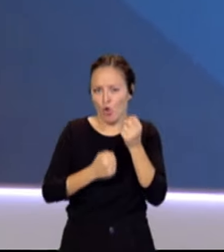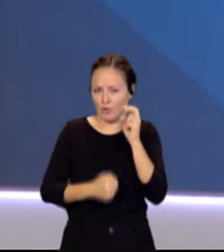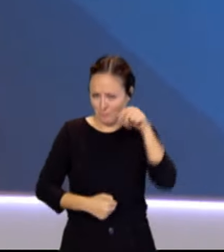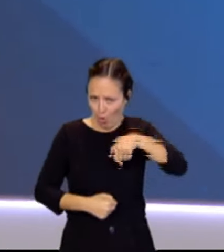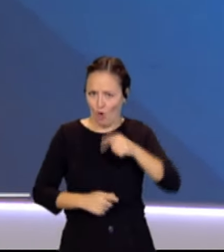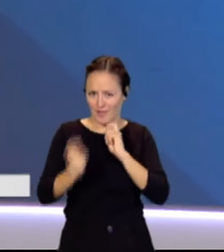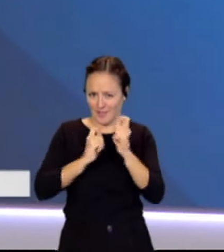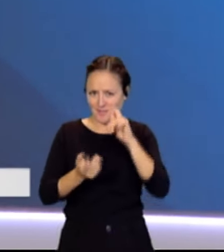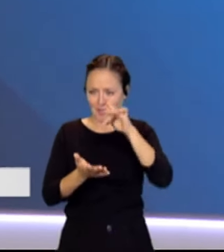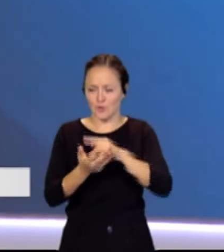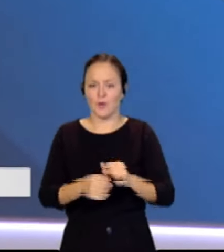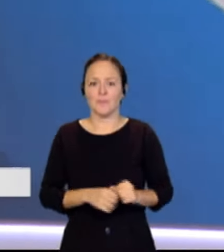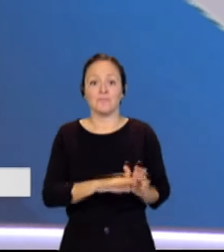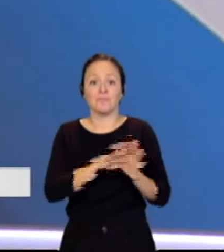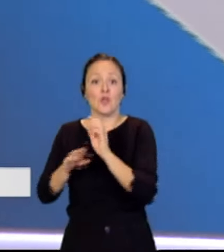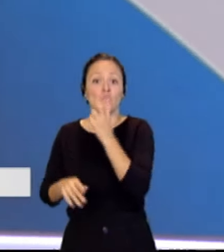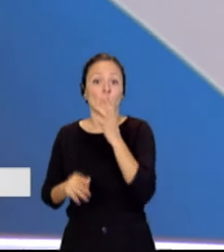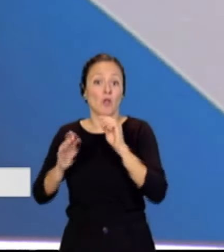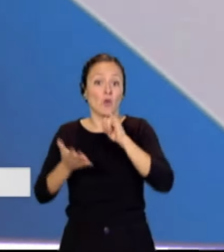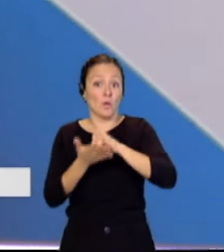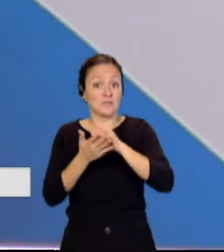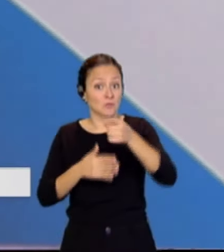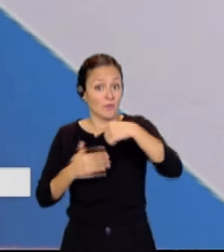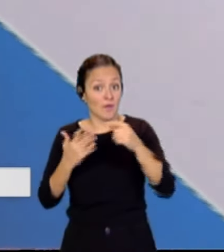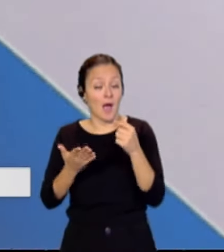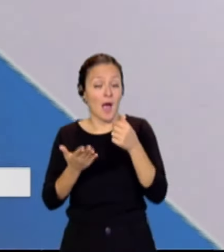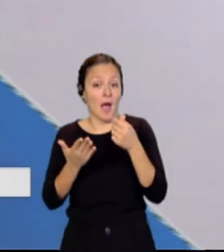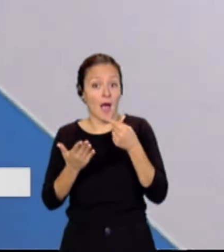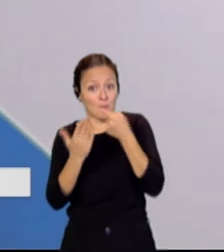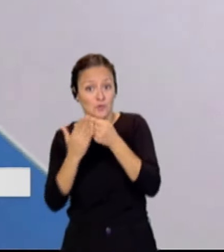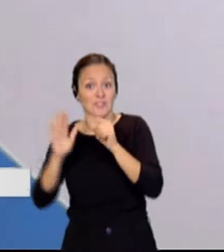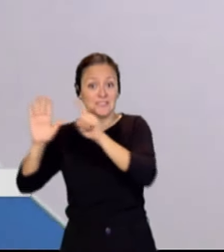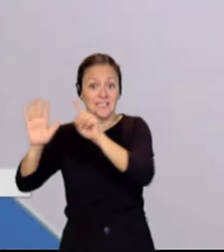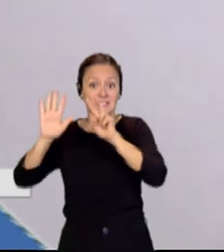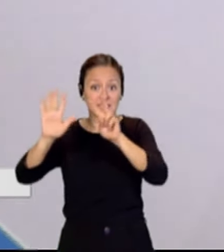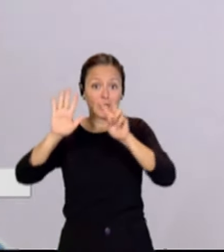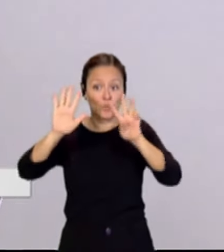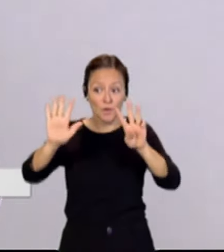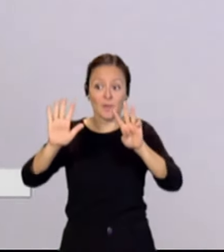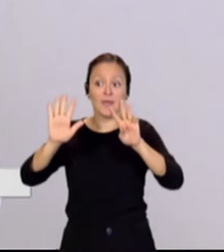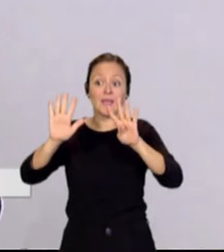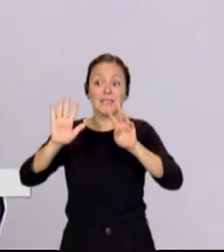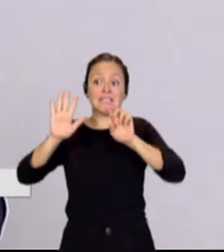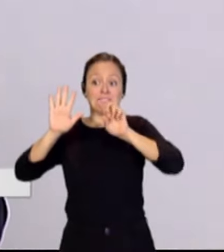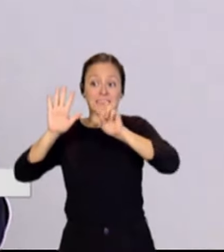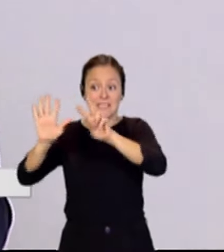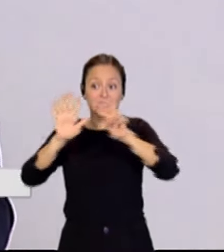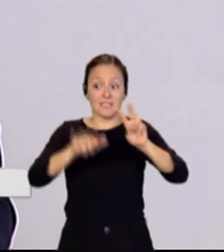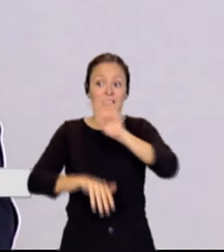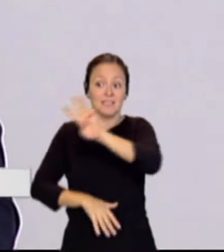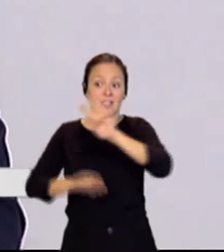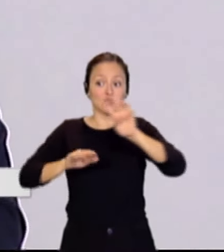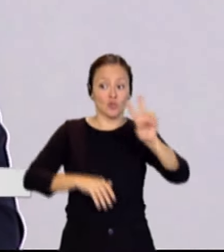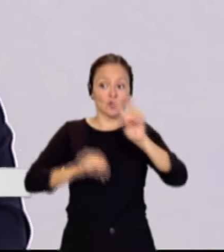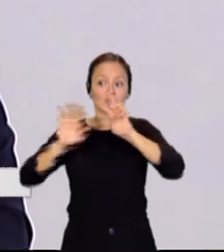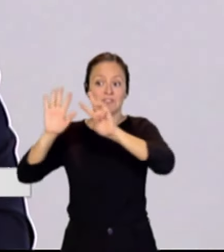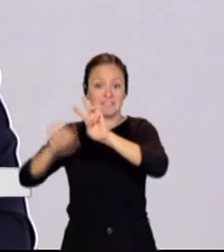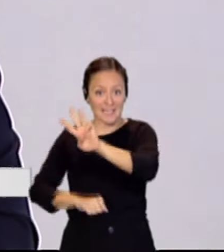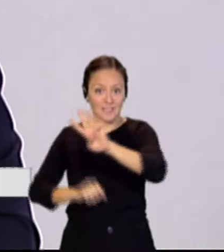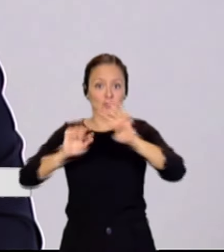nuestro número de WhatsApp el 6797 38 pueden escribirnos para contarnos si ha ocurrido algo en su